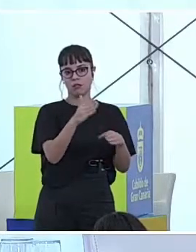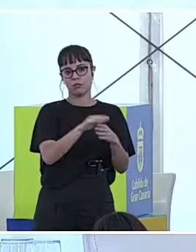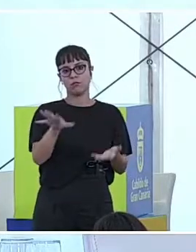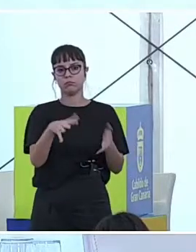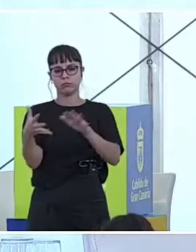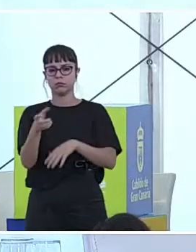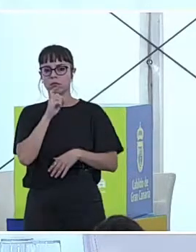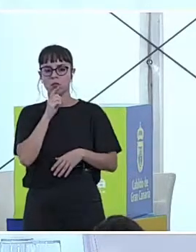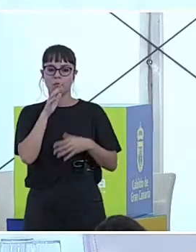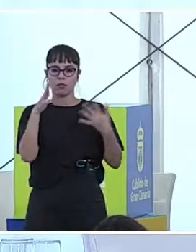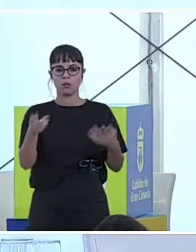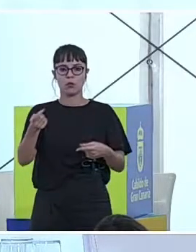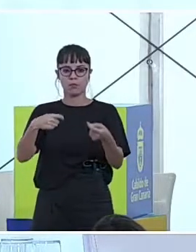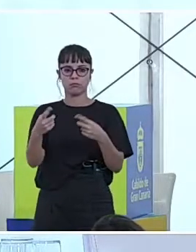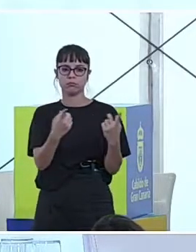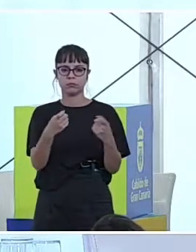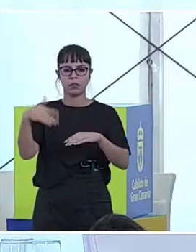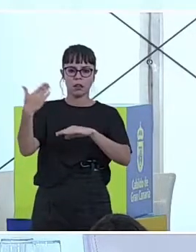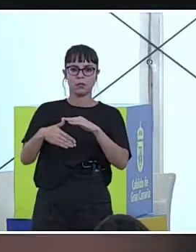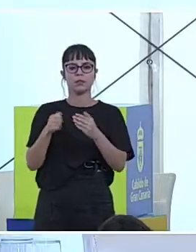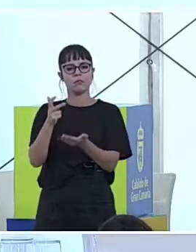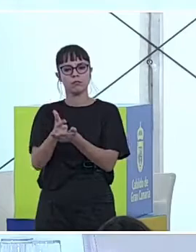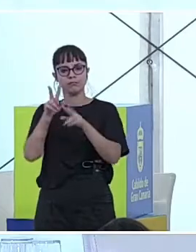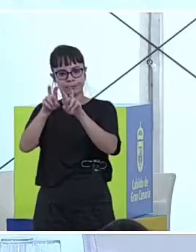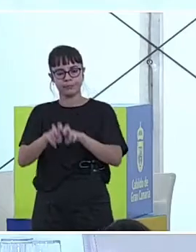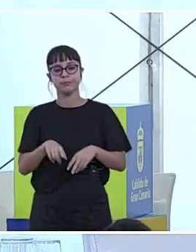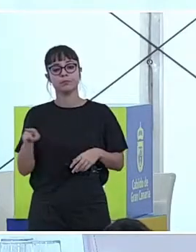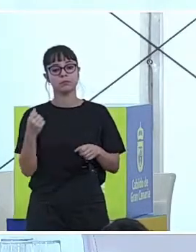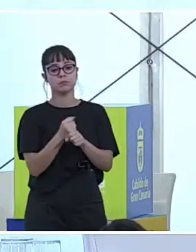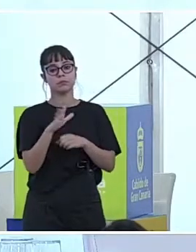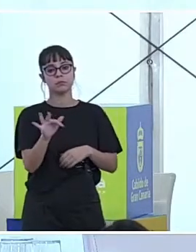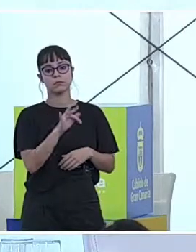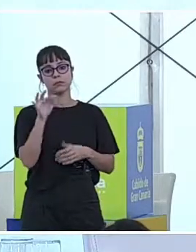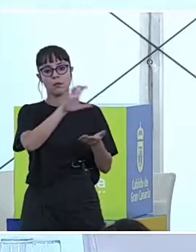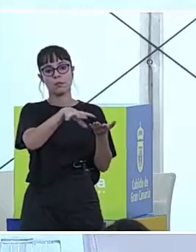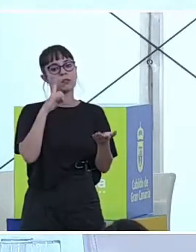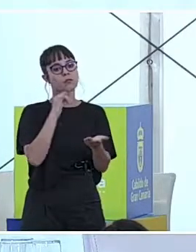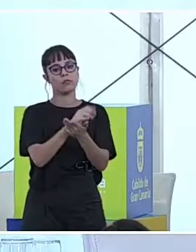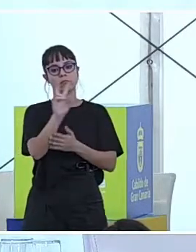en el mercado. Este trabajo se complementa con el diseño, desarrollo y experimentación con diversas plantas pilotos.